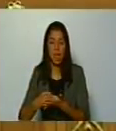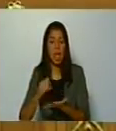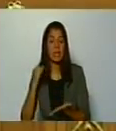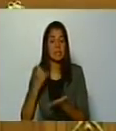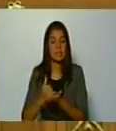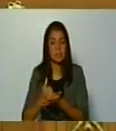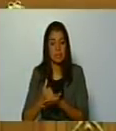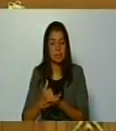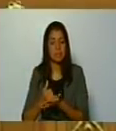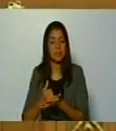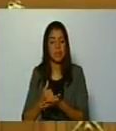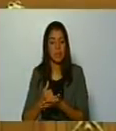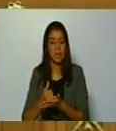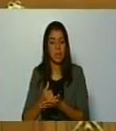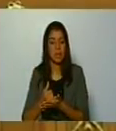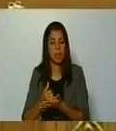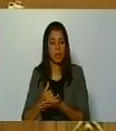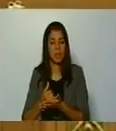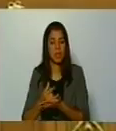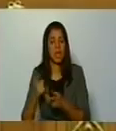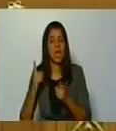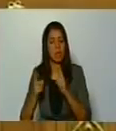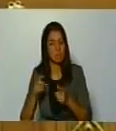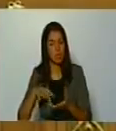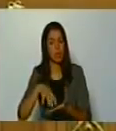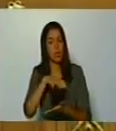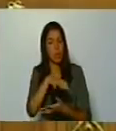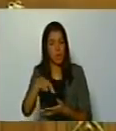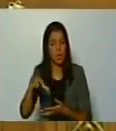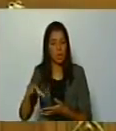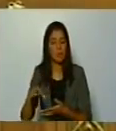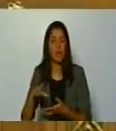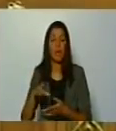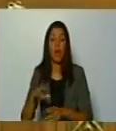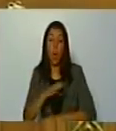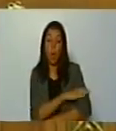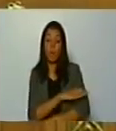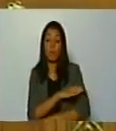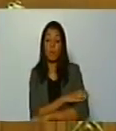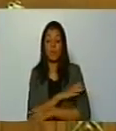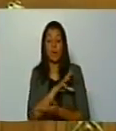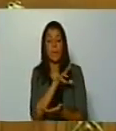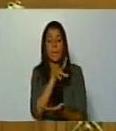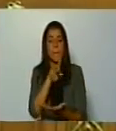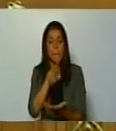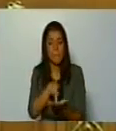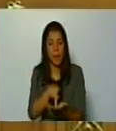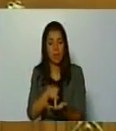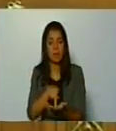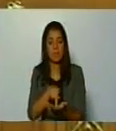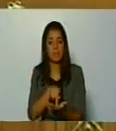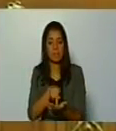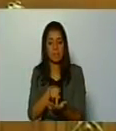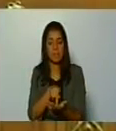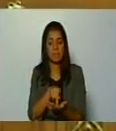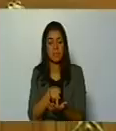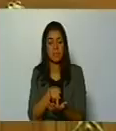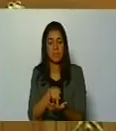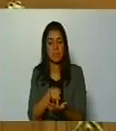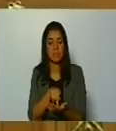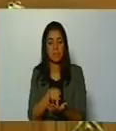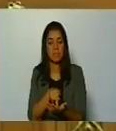en masa, ¿verdad? Y fueron a participar en unas elecciones